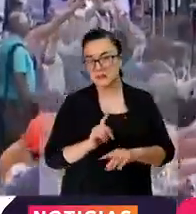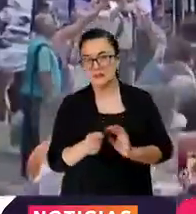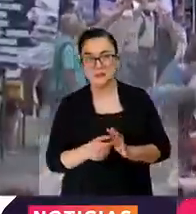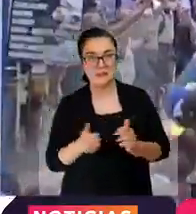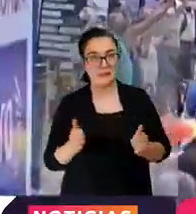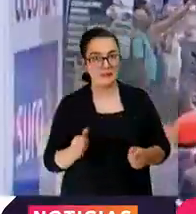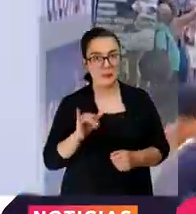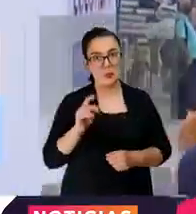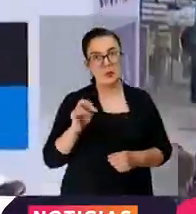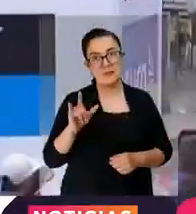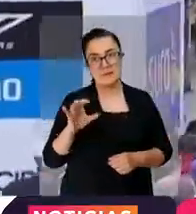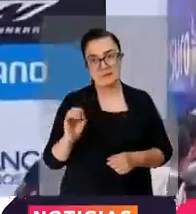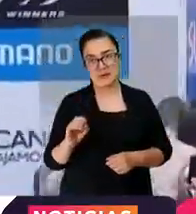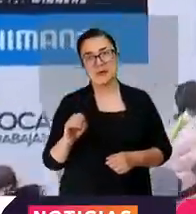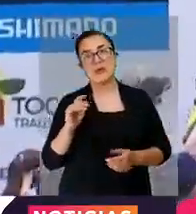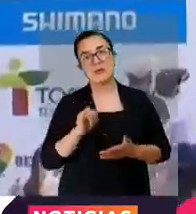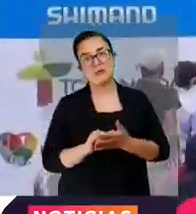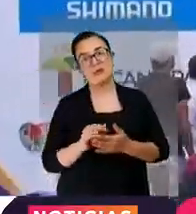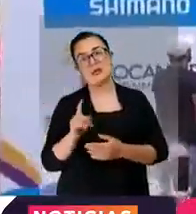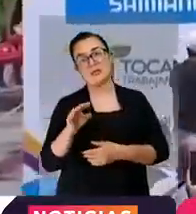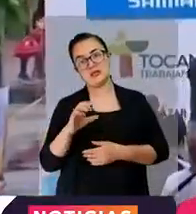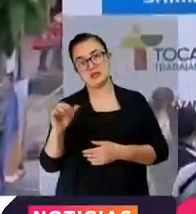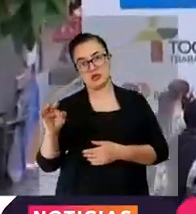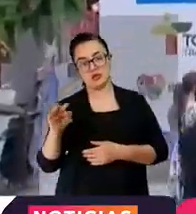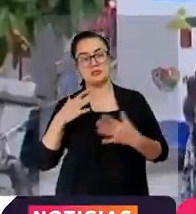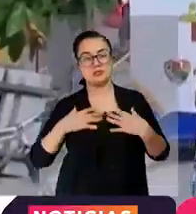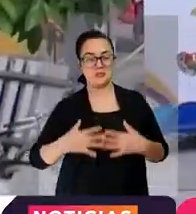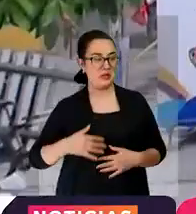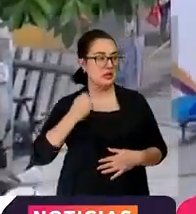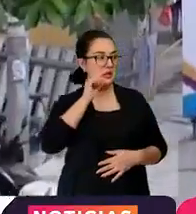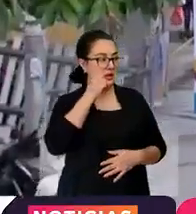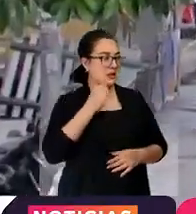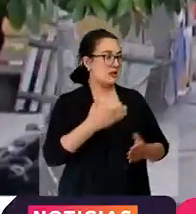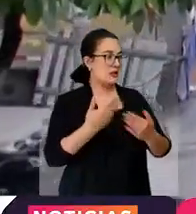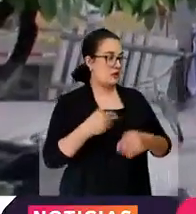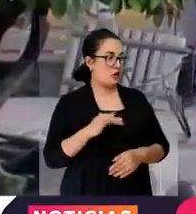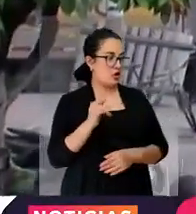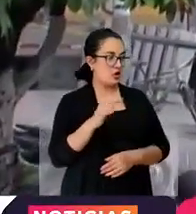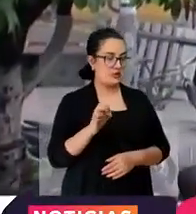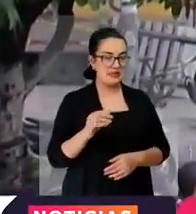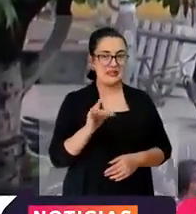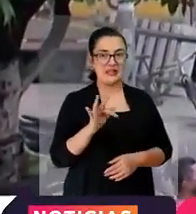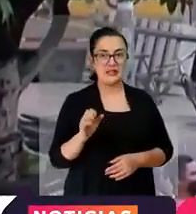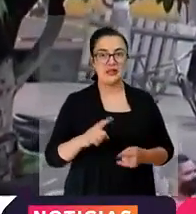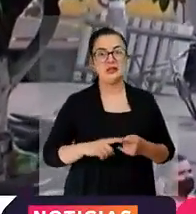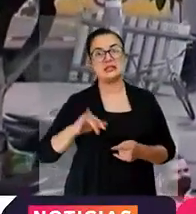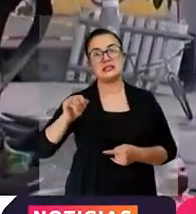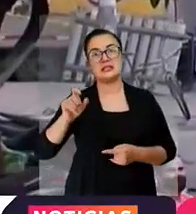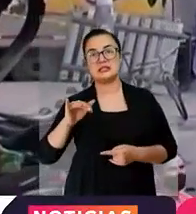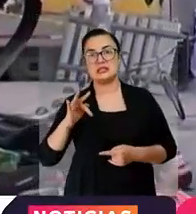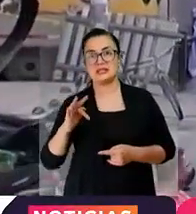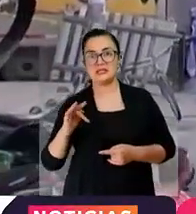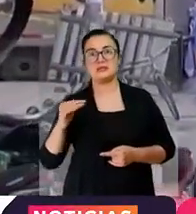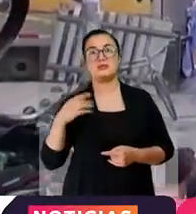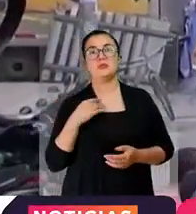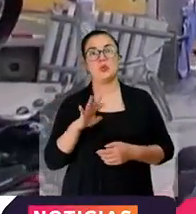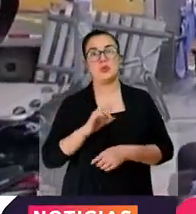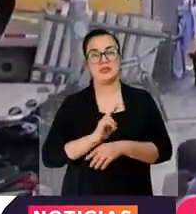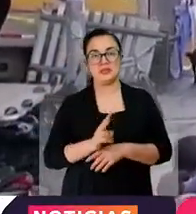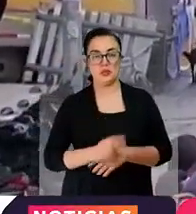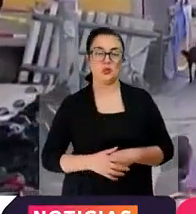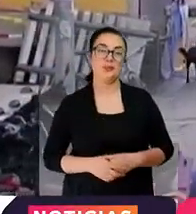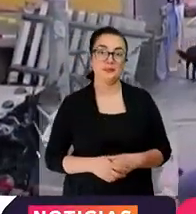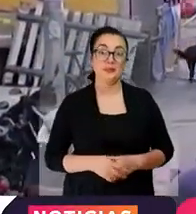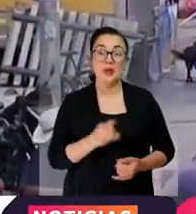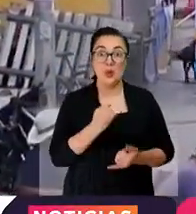Pablo Suárez del EPM Scott mantuvo la camiseta naranja, seguido por José Tito Hernández y Yesid Albeiro Pira a 9 segundos. La penúltima